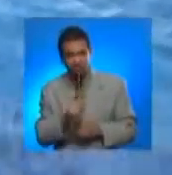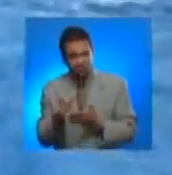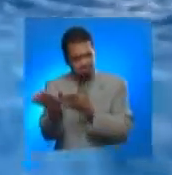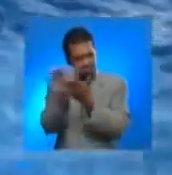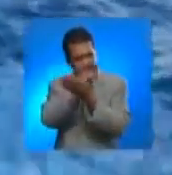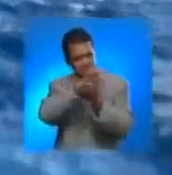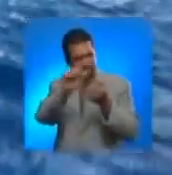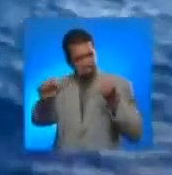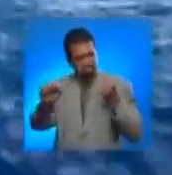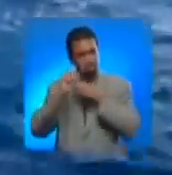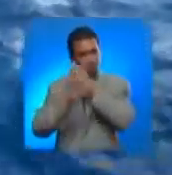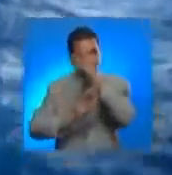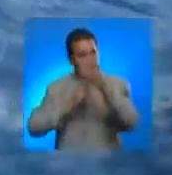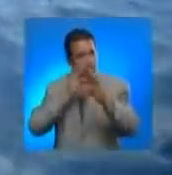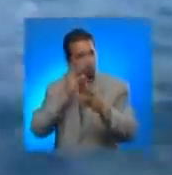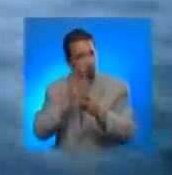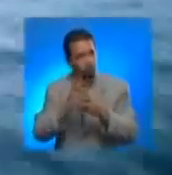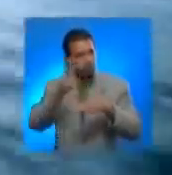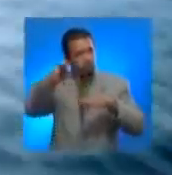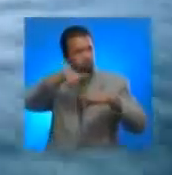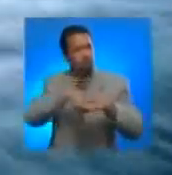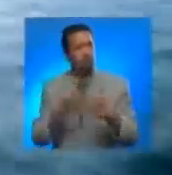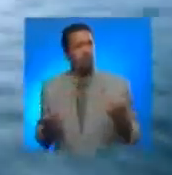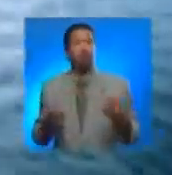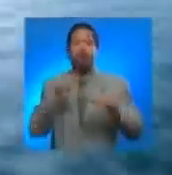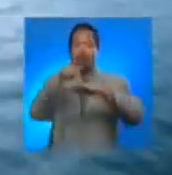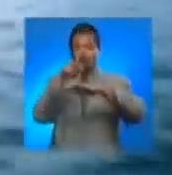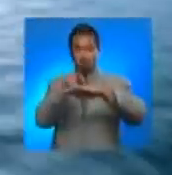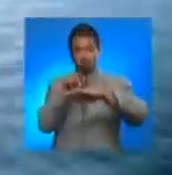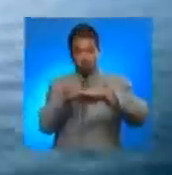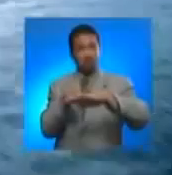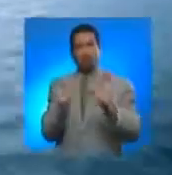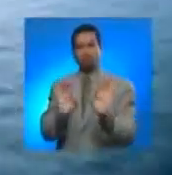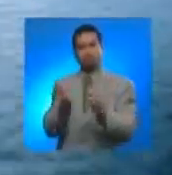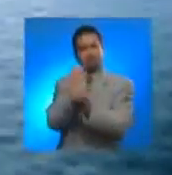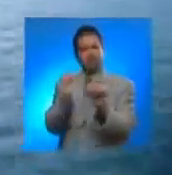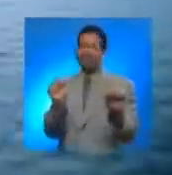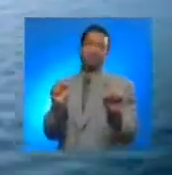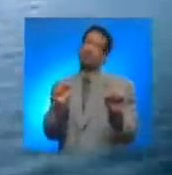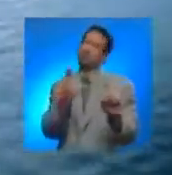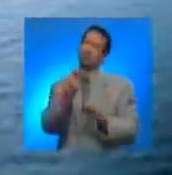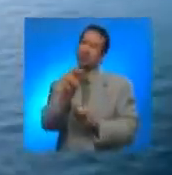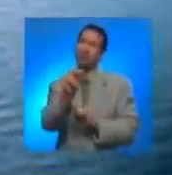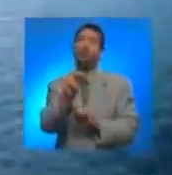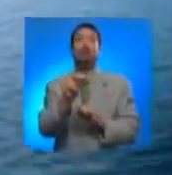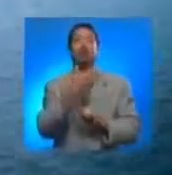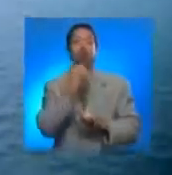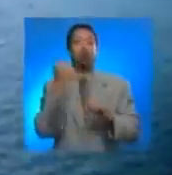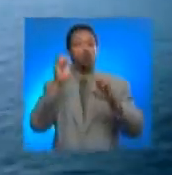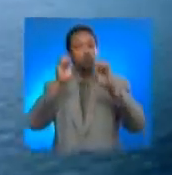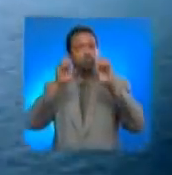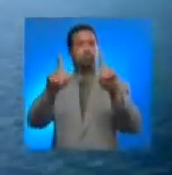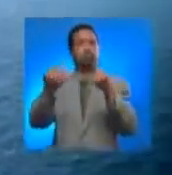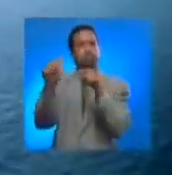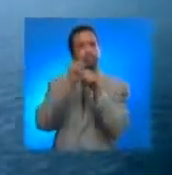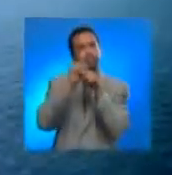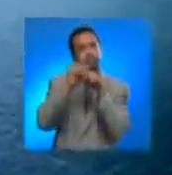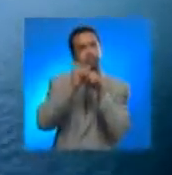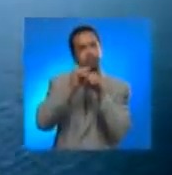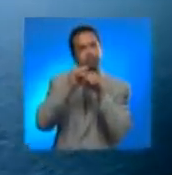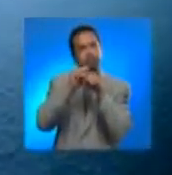podrían alcanzar 15, 20, 25 pies de altura y arropen las zonas costeras de Puerto Rico. Y ante esta realidad, la